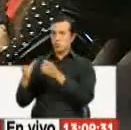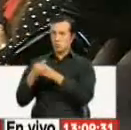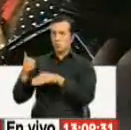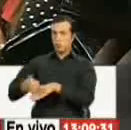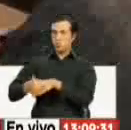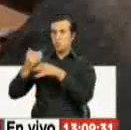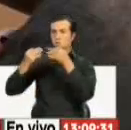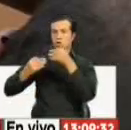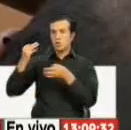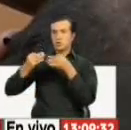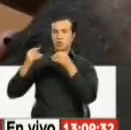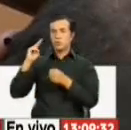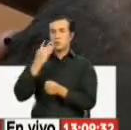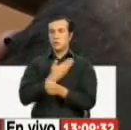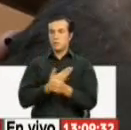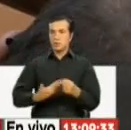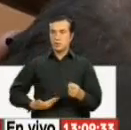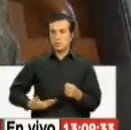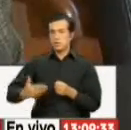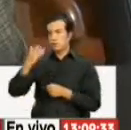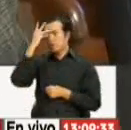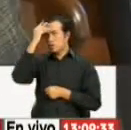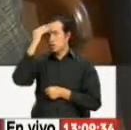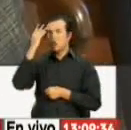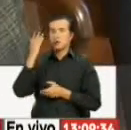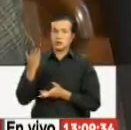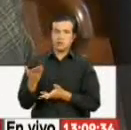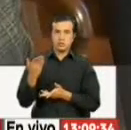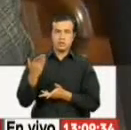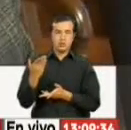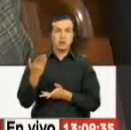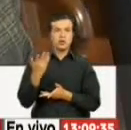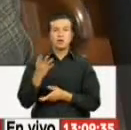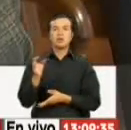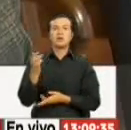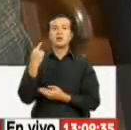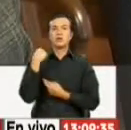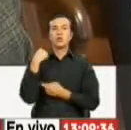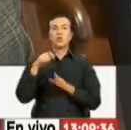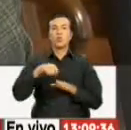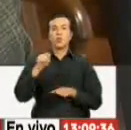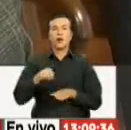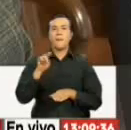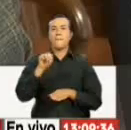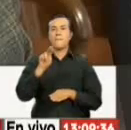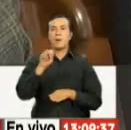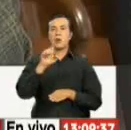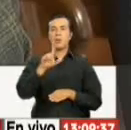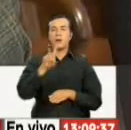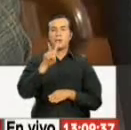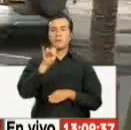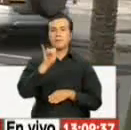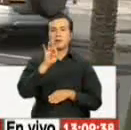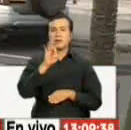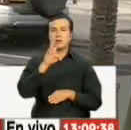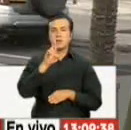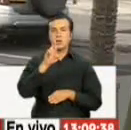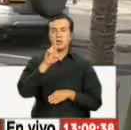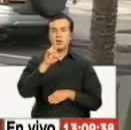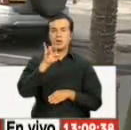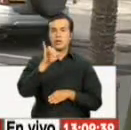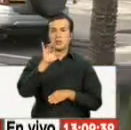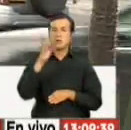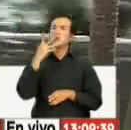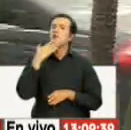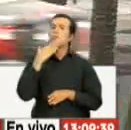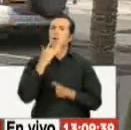político en contra del vicepresidente jorge glass causa que recayó sobre el juez manuel viteri olvera conozcamos cuáles